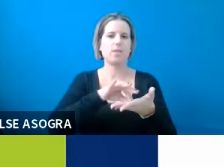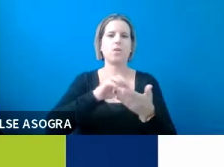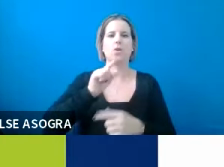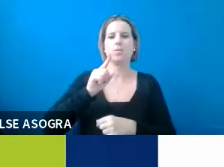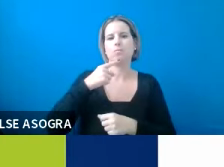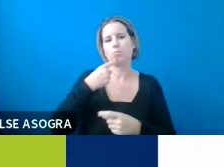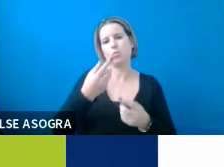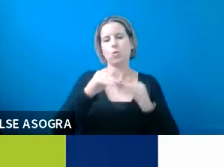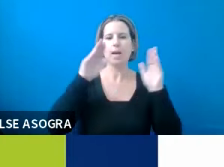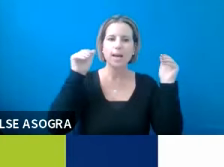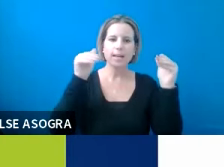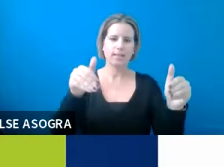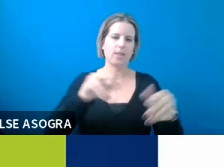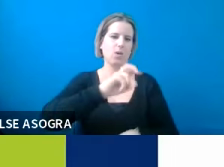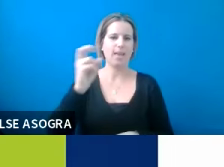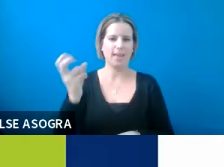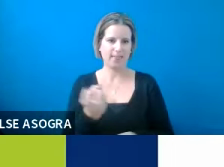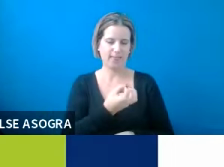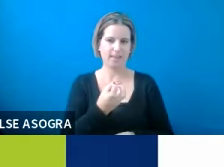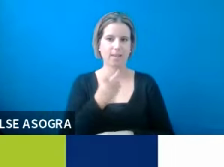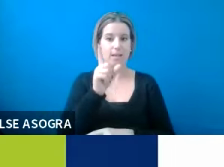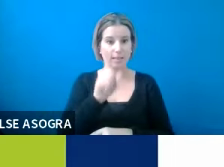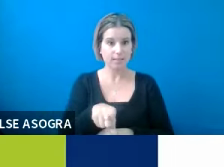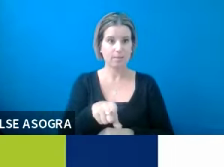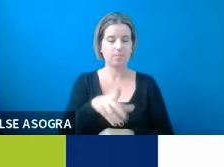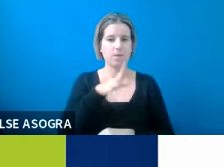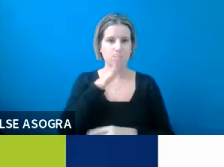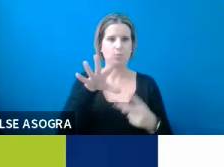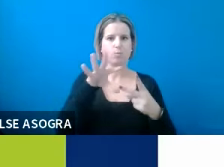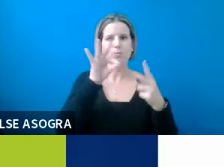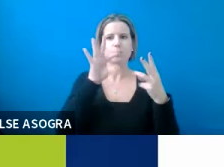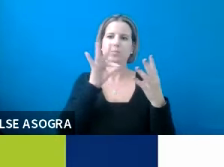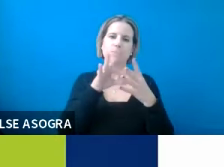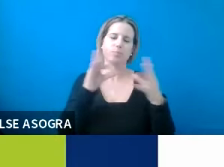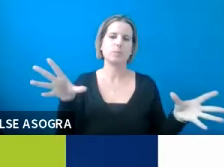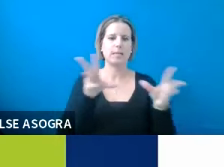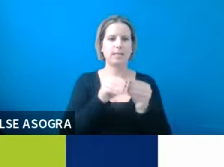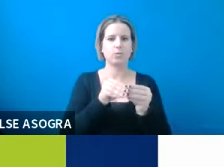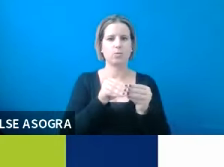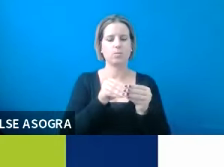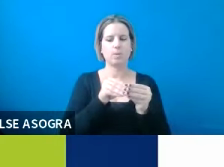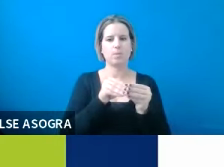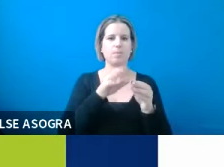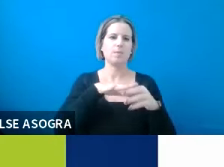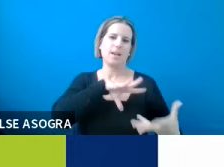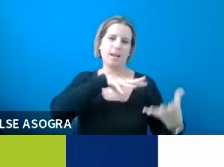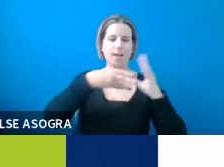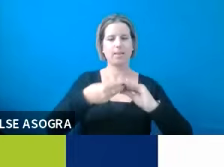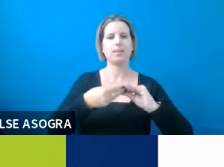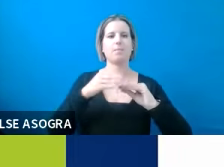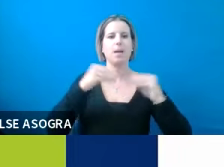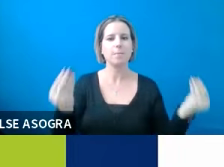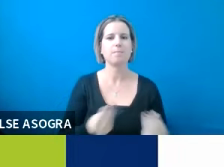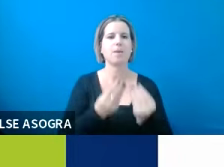tratamiento recibido, etcétera, ¿no? Y de ellos vamos sacando unas conclusiones y vamos aplicando mejoras en el